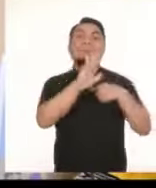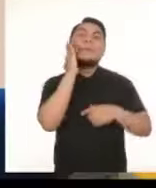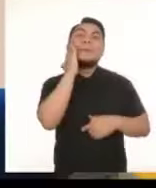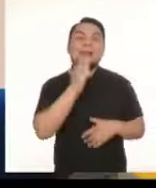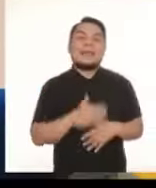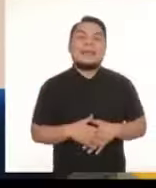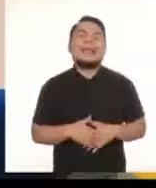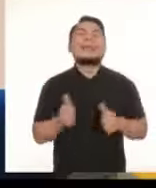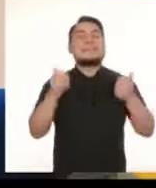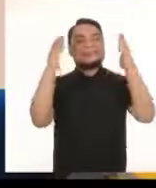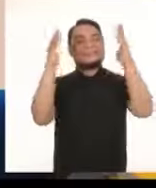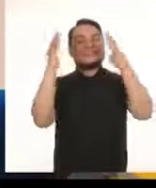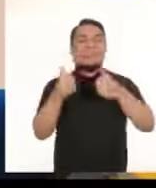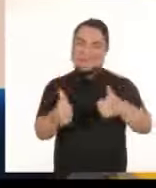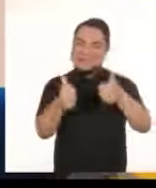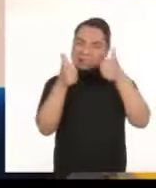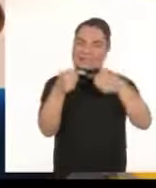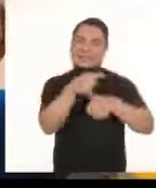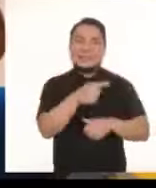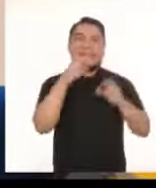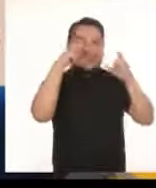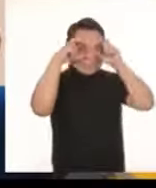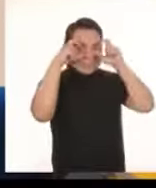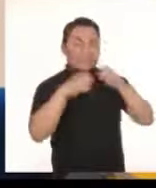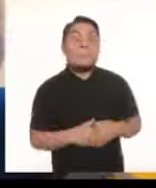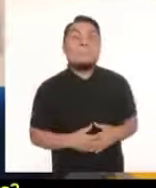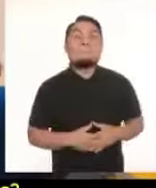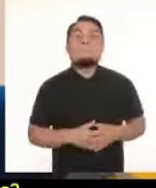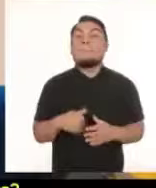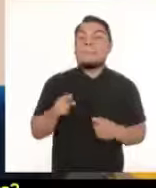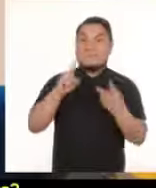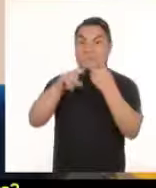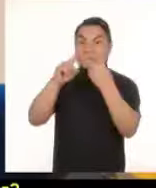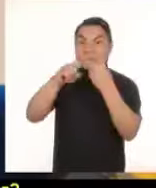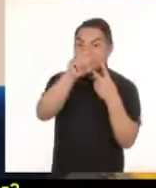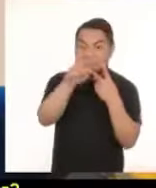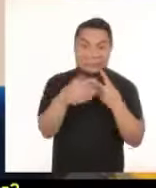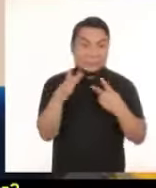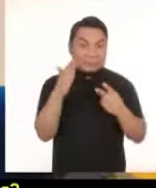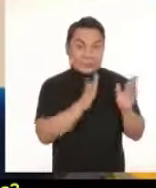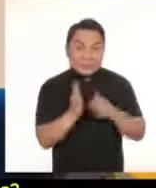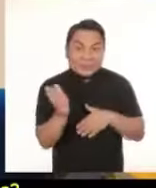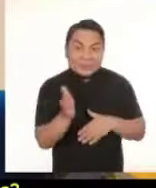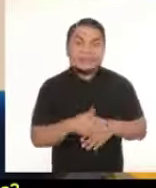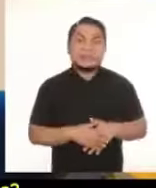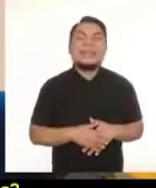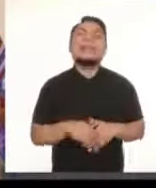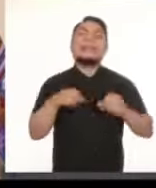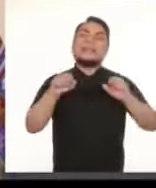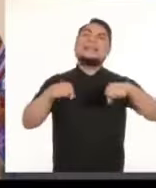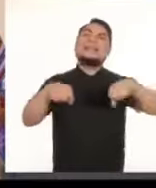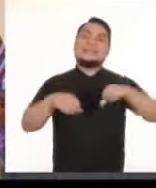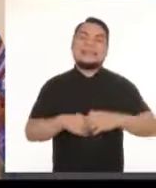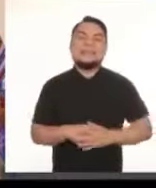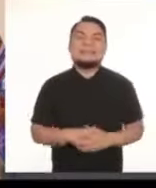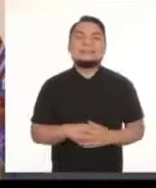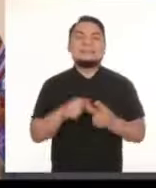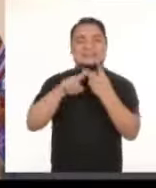mamá. ¡Cusa! ¡Excelente, Tita! ¿Preparado para la segunda pregunta?